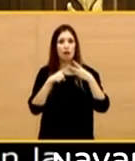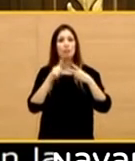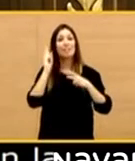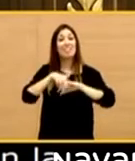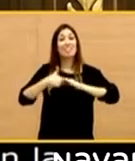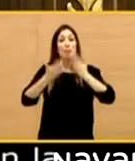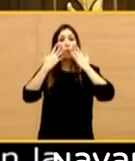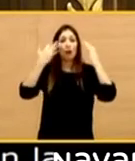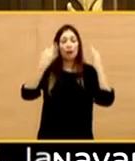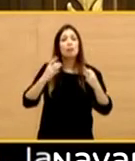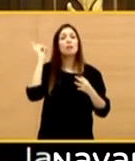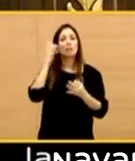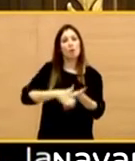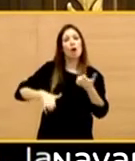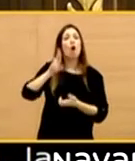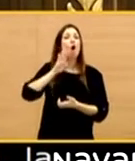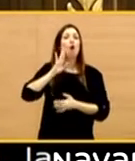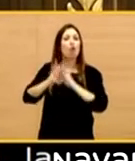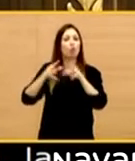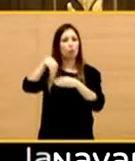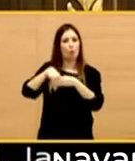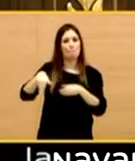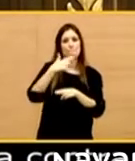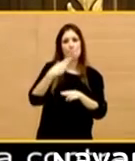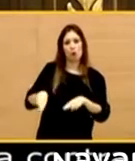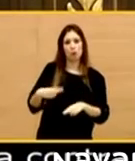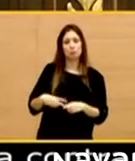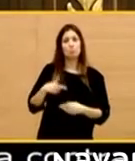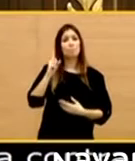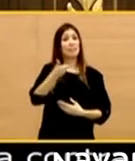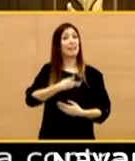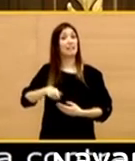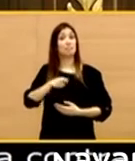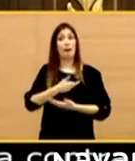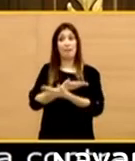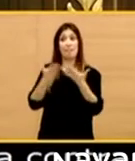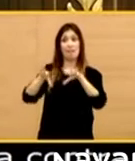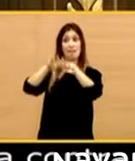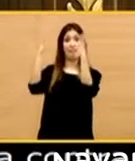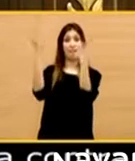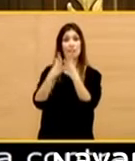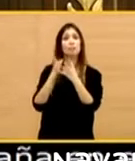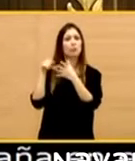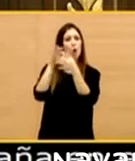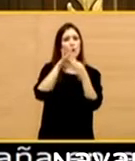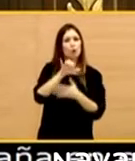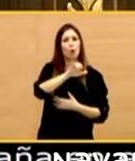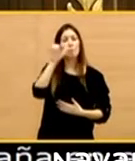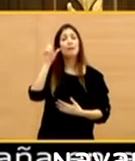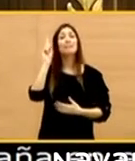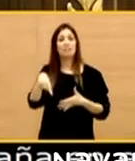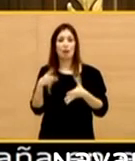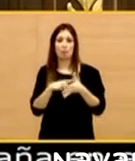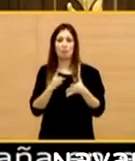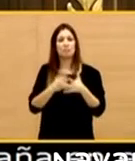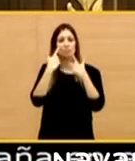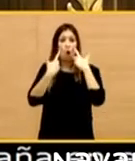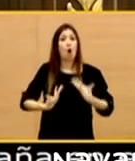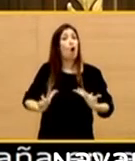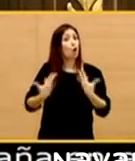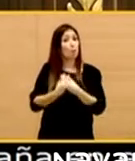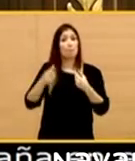contra la corrupción política, el papel de España en el mundo y en la Unión Europea y resolver la crisis de convivencia que se sufre en